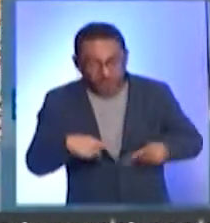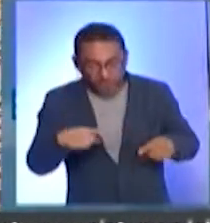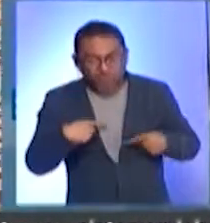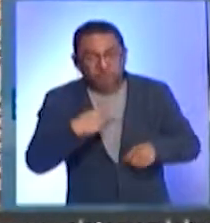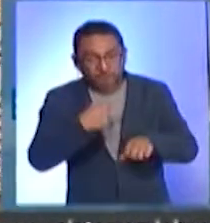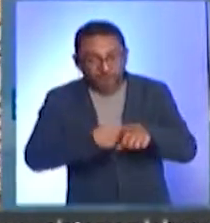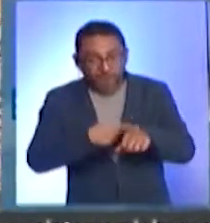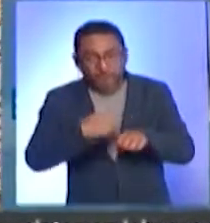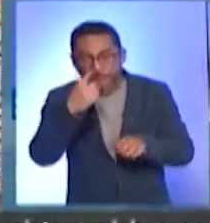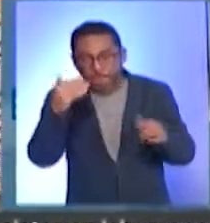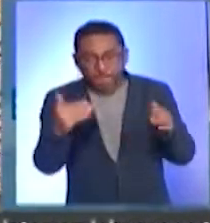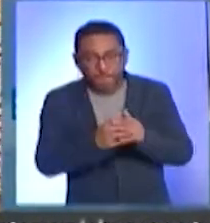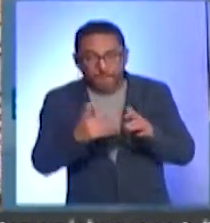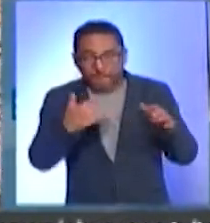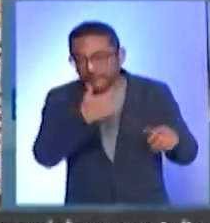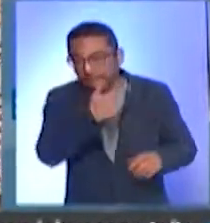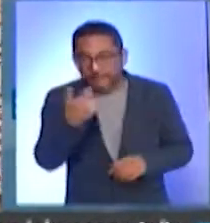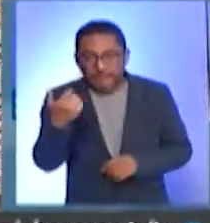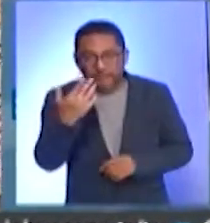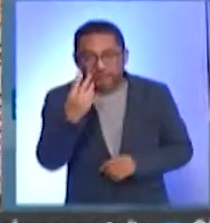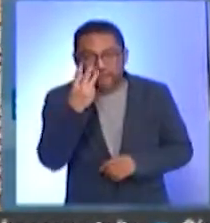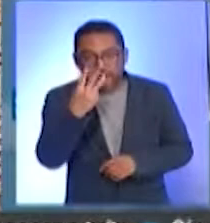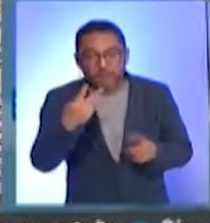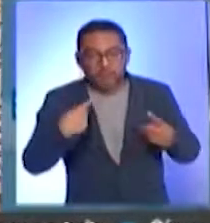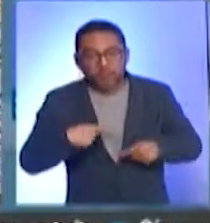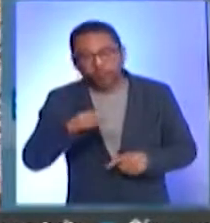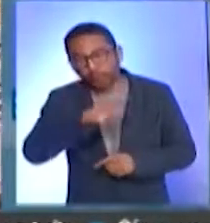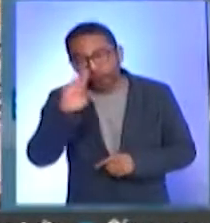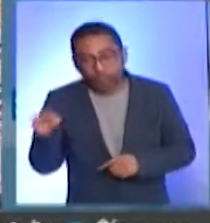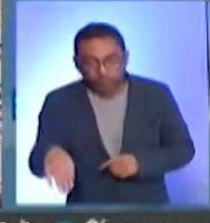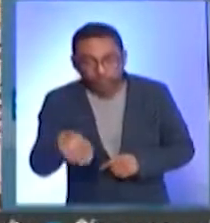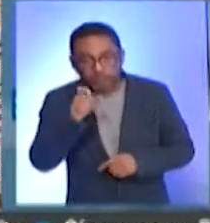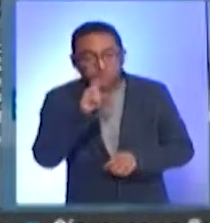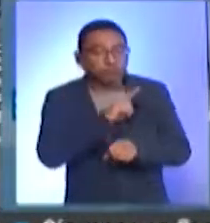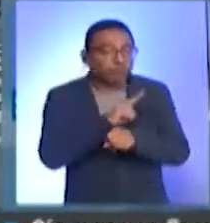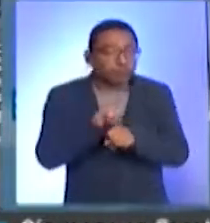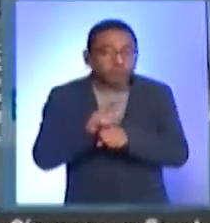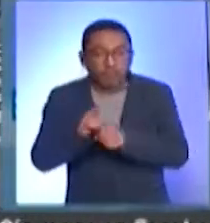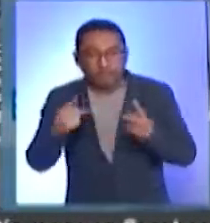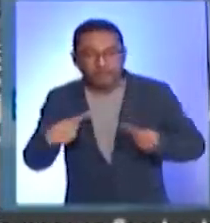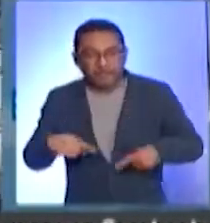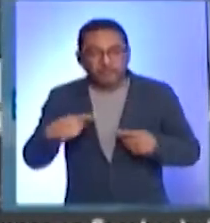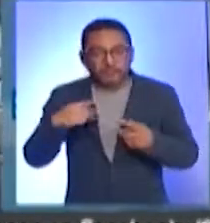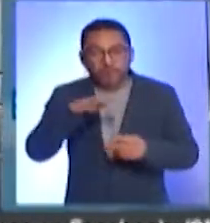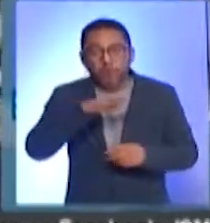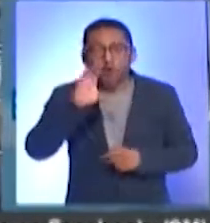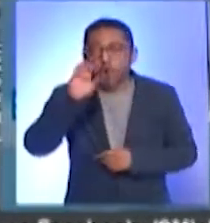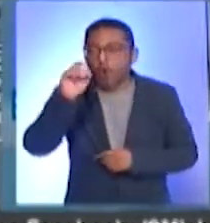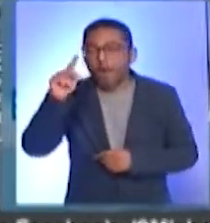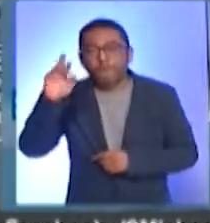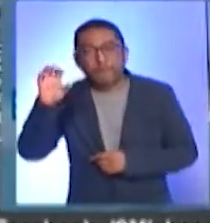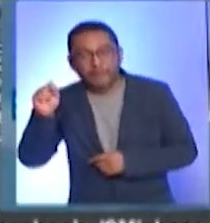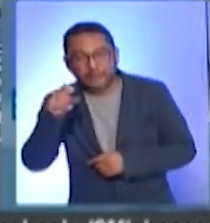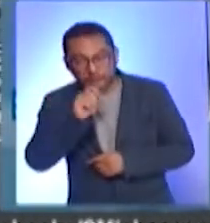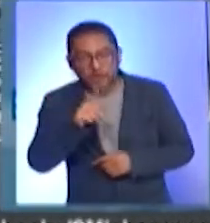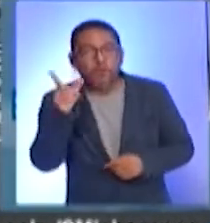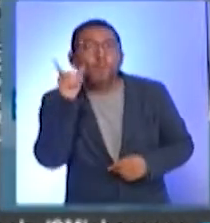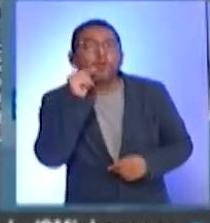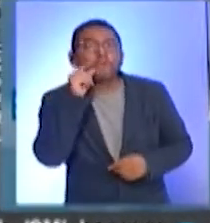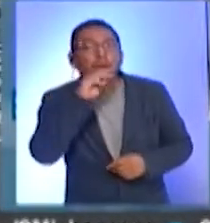mil 753 de funciones durante el operativo de vigilancia personal de la coepris contó con el apoyo de elementos de la policía